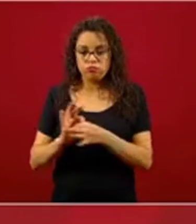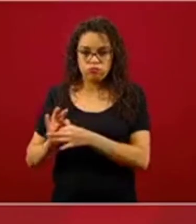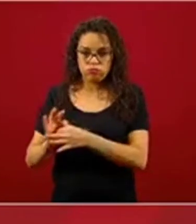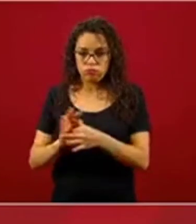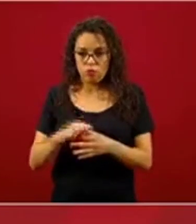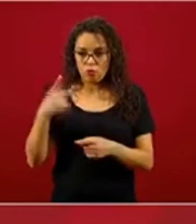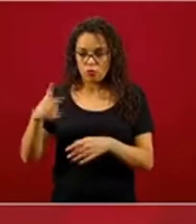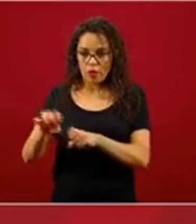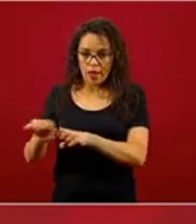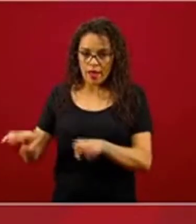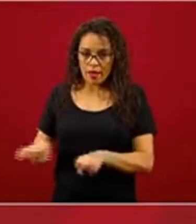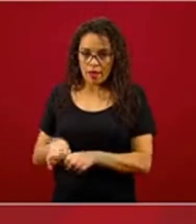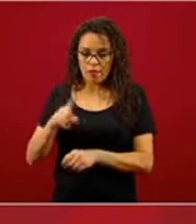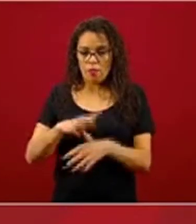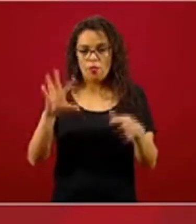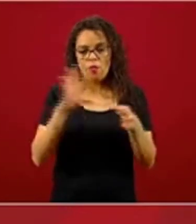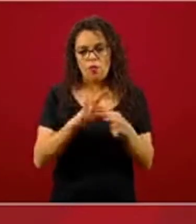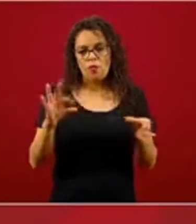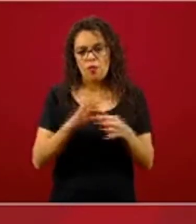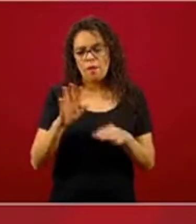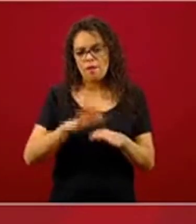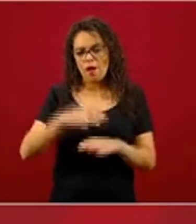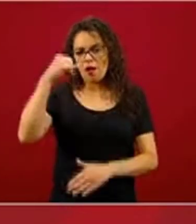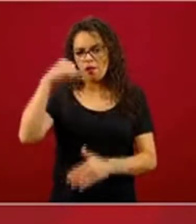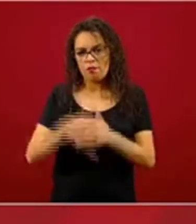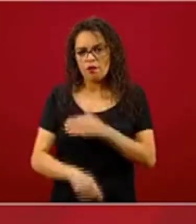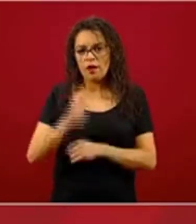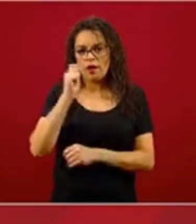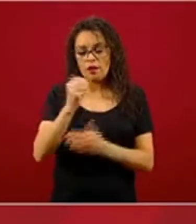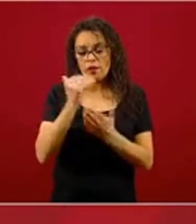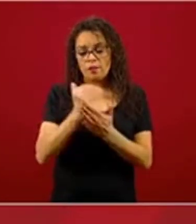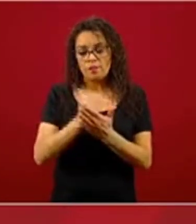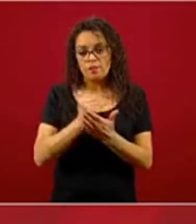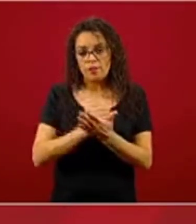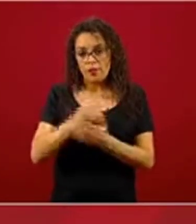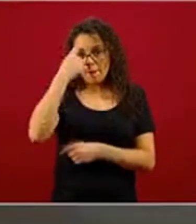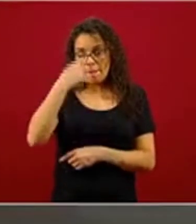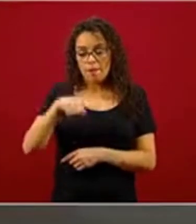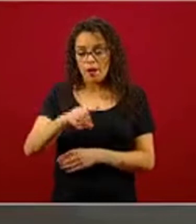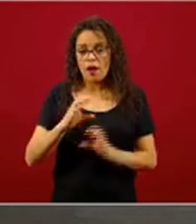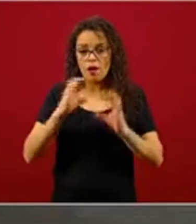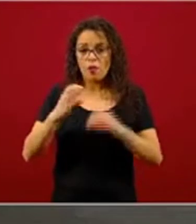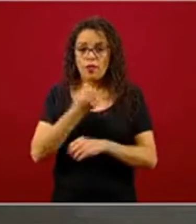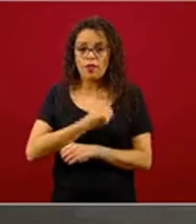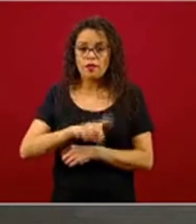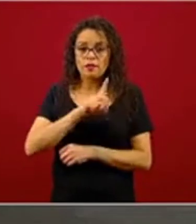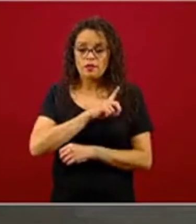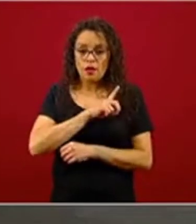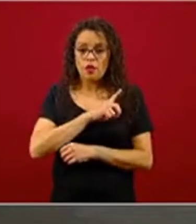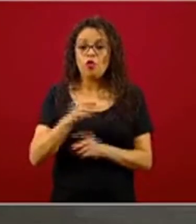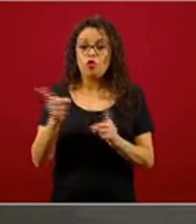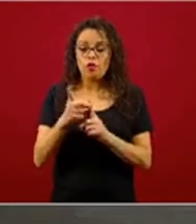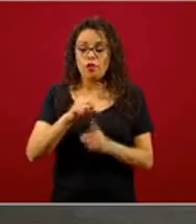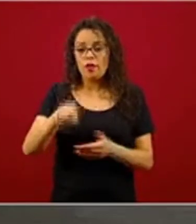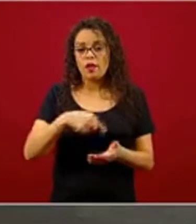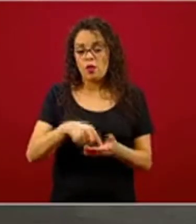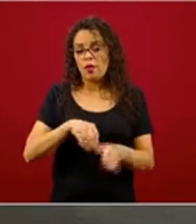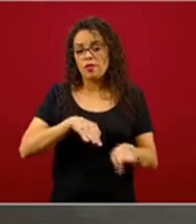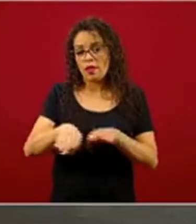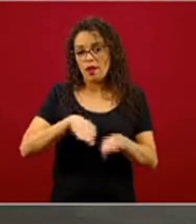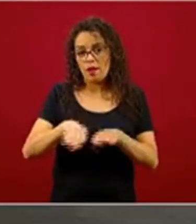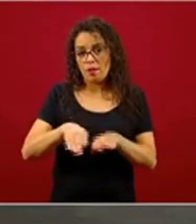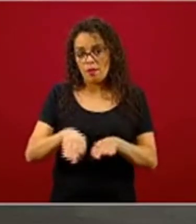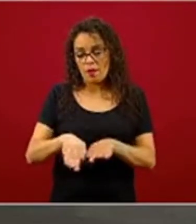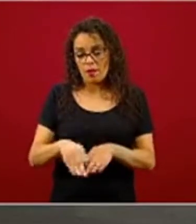detalles sobre el lineamiento de seguridad sanitaria en el trabajo. El propósito principal de la reunión fue el